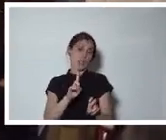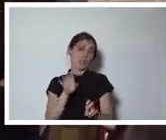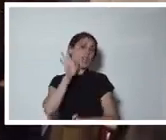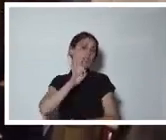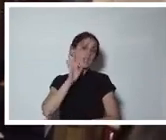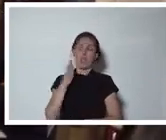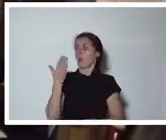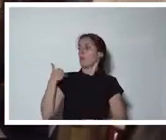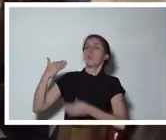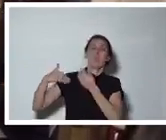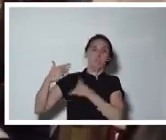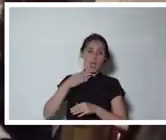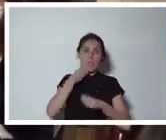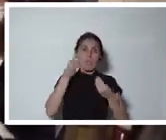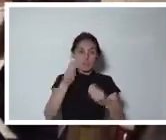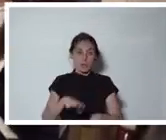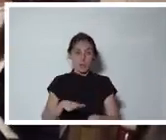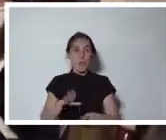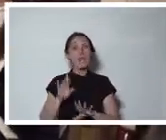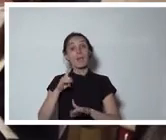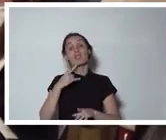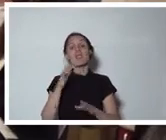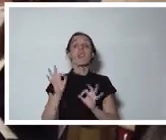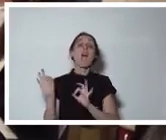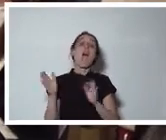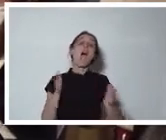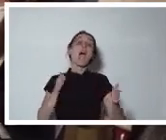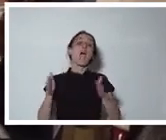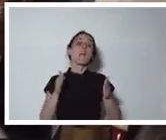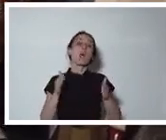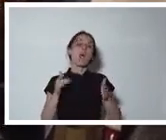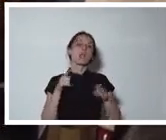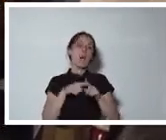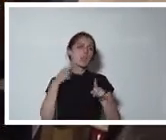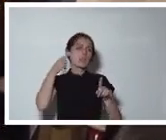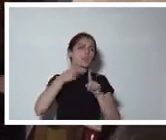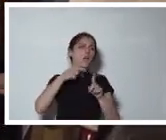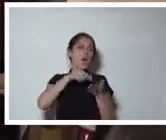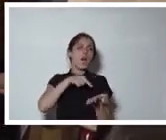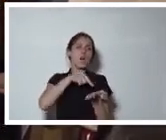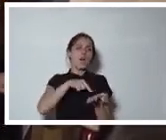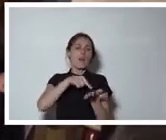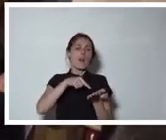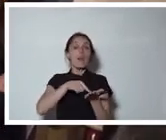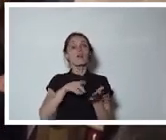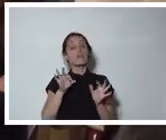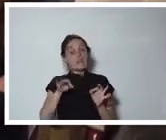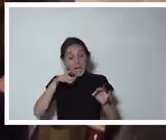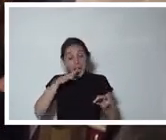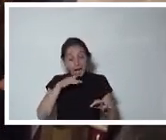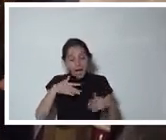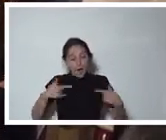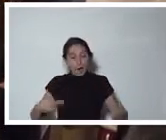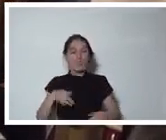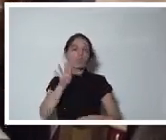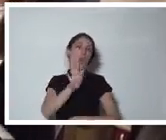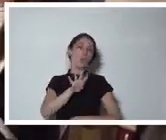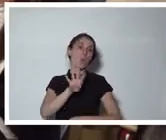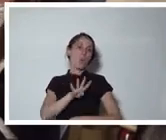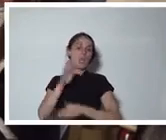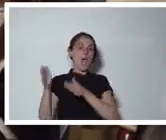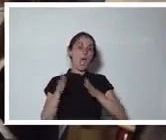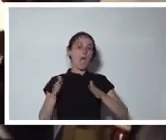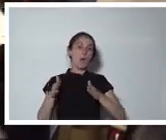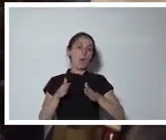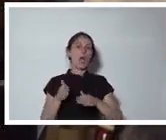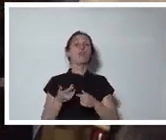sí tiene oleadas y es realmente esperanzador que ahora mismo haya esta oleada feminista que además se ha consolidado como también explicaban muy bien